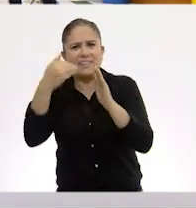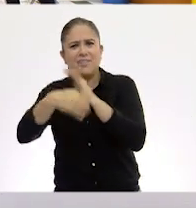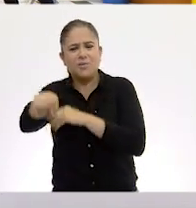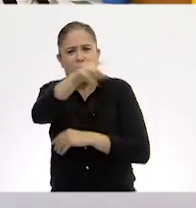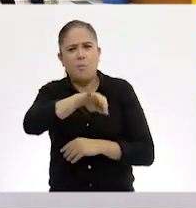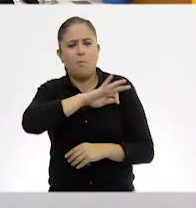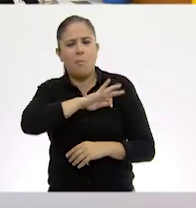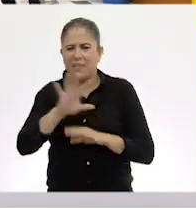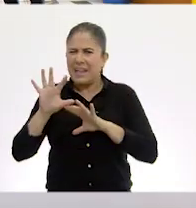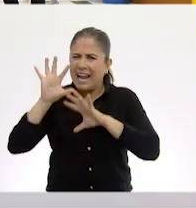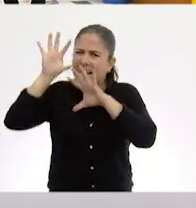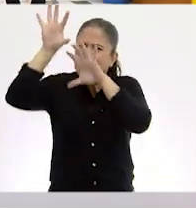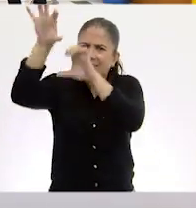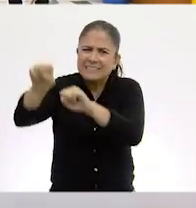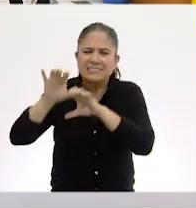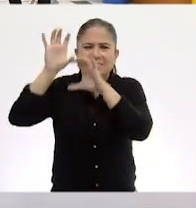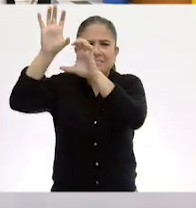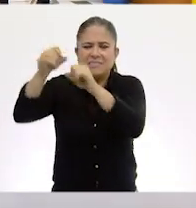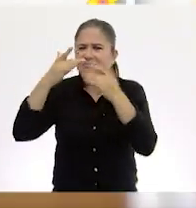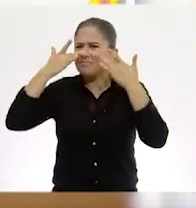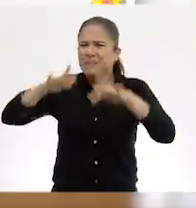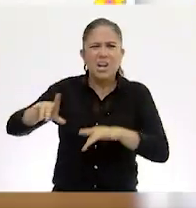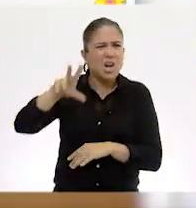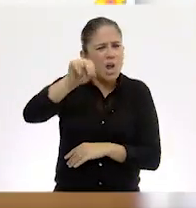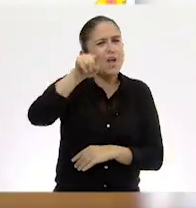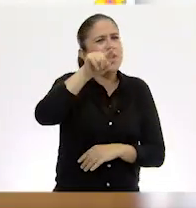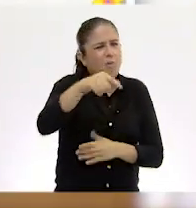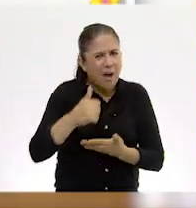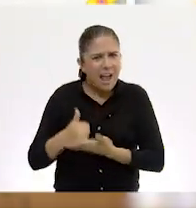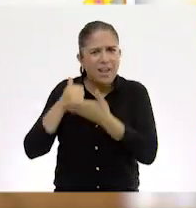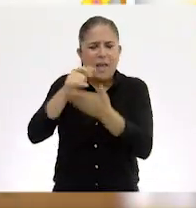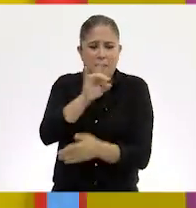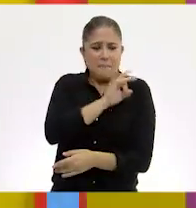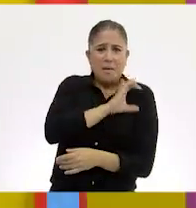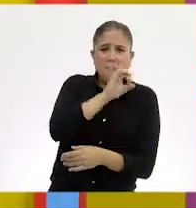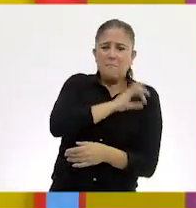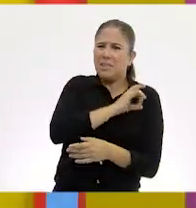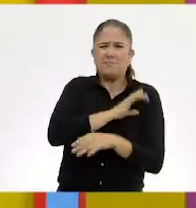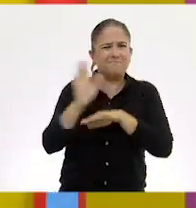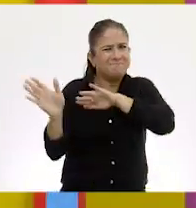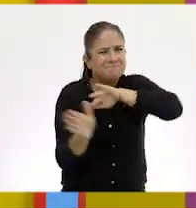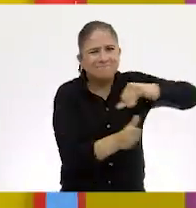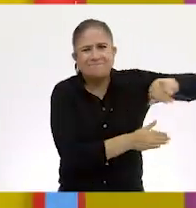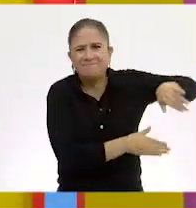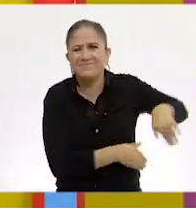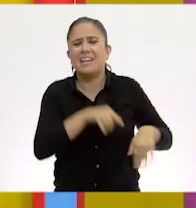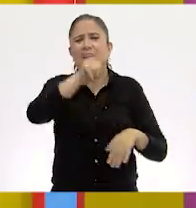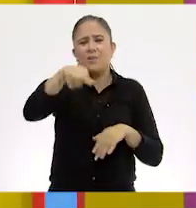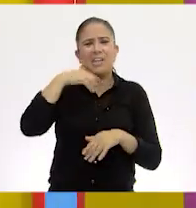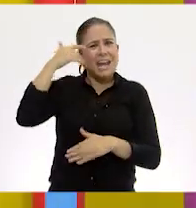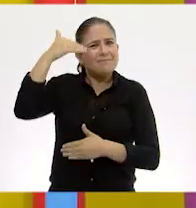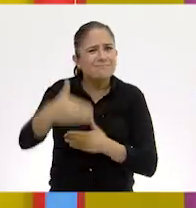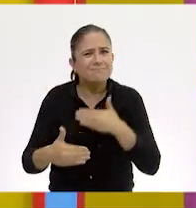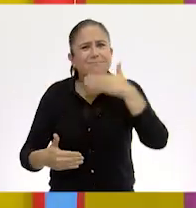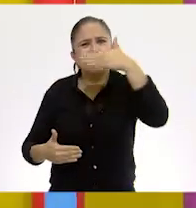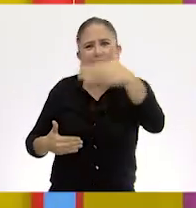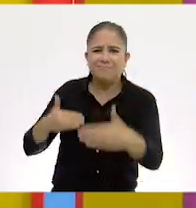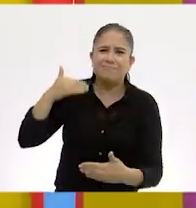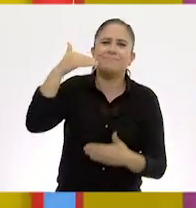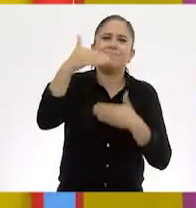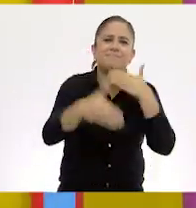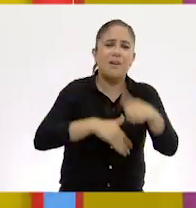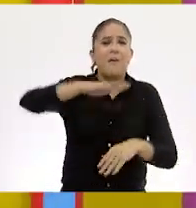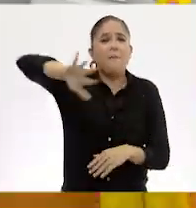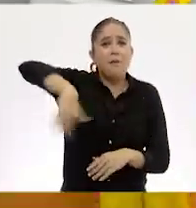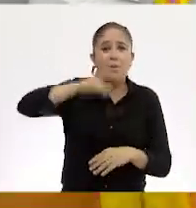lo puedes alcanzar. Deja atrás el miedo, ese no te ayudará. Solo lo hacen tus acciones si es que quieres progresar. Ve a buscar tus sueños,